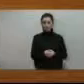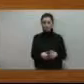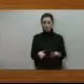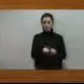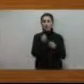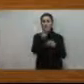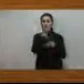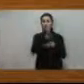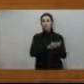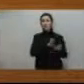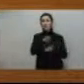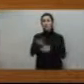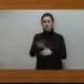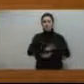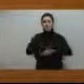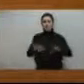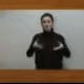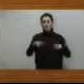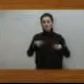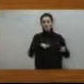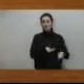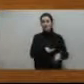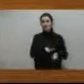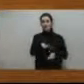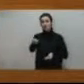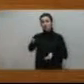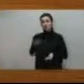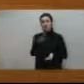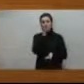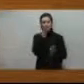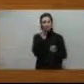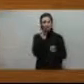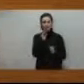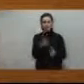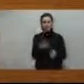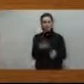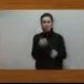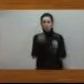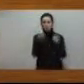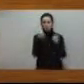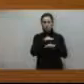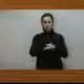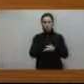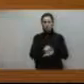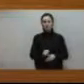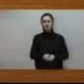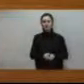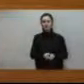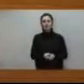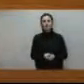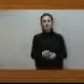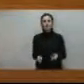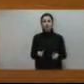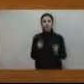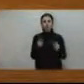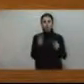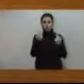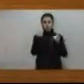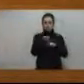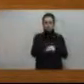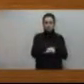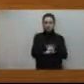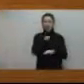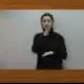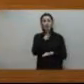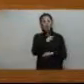informes, remitir unos papeles, porque no les quedaba más remedio, señor consejero. ¿Por qué no les quedaba más remedio? Hombre, es que estaría